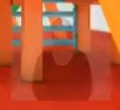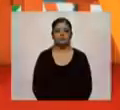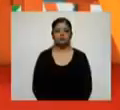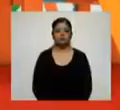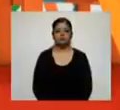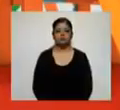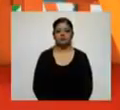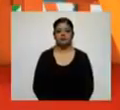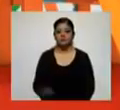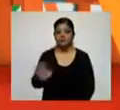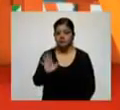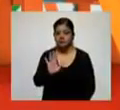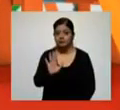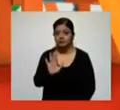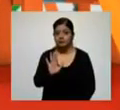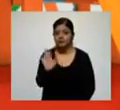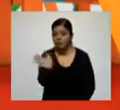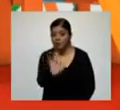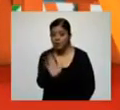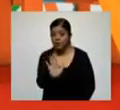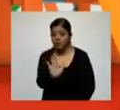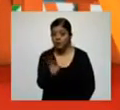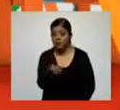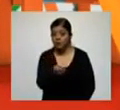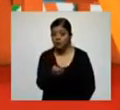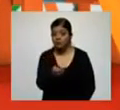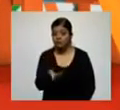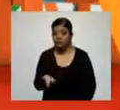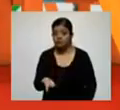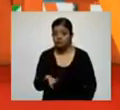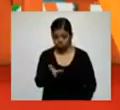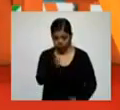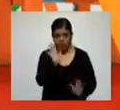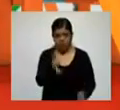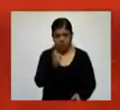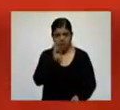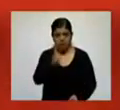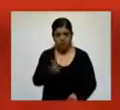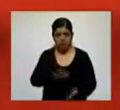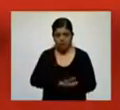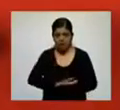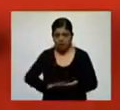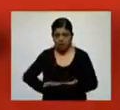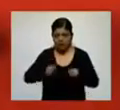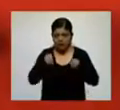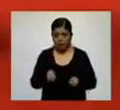Chicos, hola chicos, ¿os habéis fijado si ese suelo es seguro?